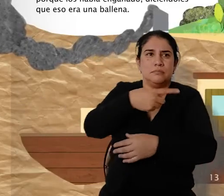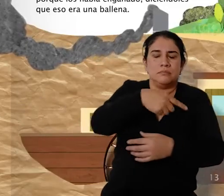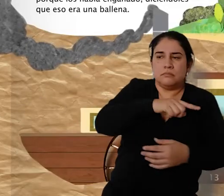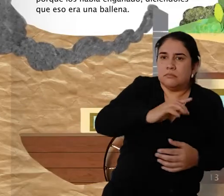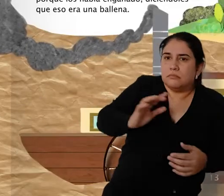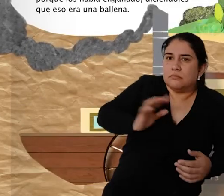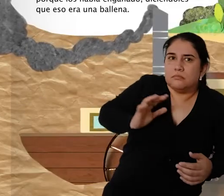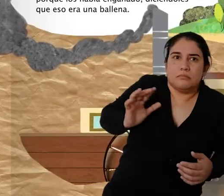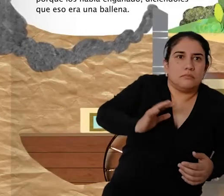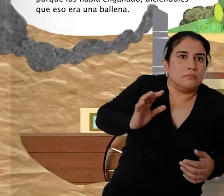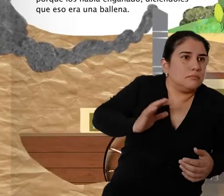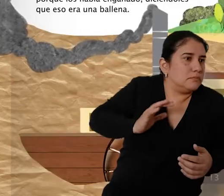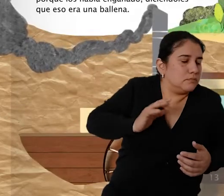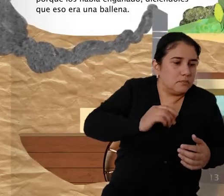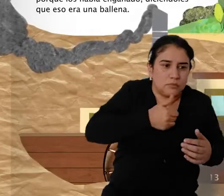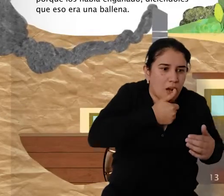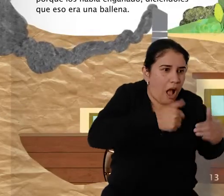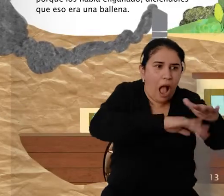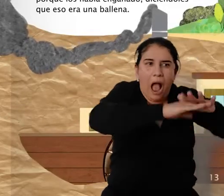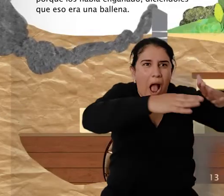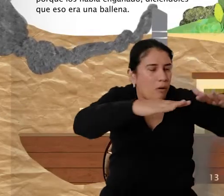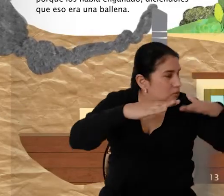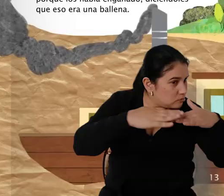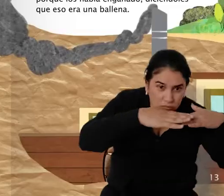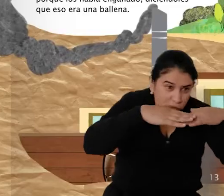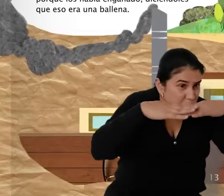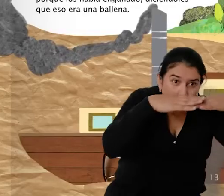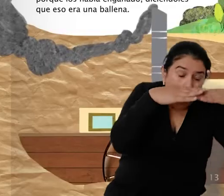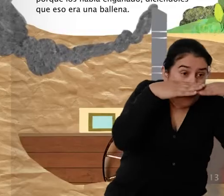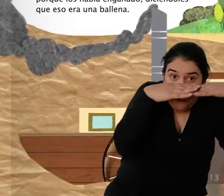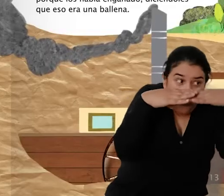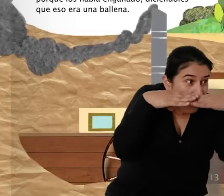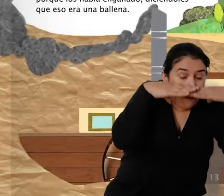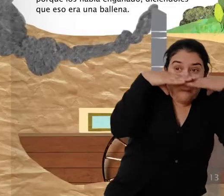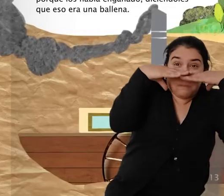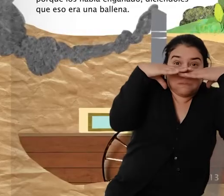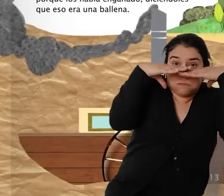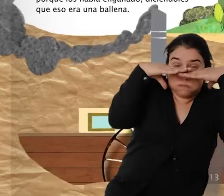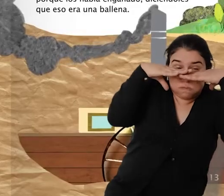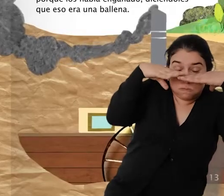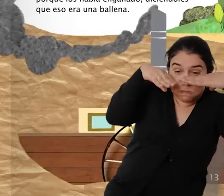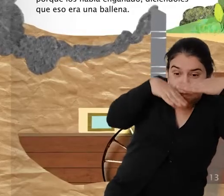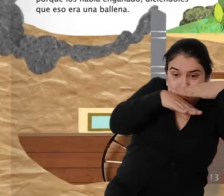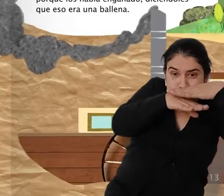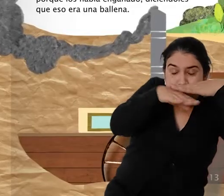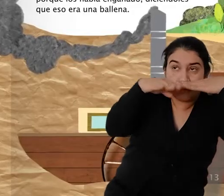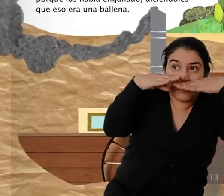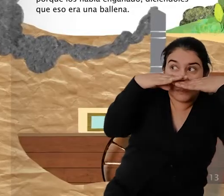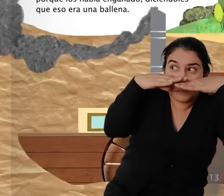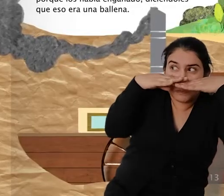espantados, se hundieron en el río dejando solamente fuera los ojos y la punta de la nariz.